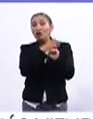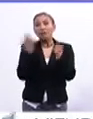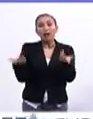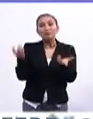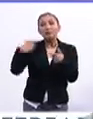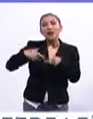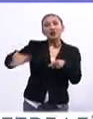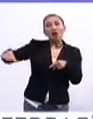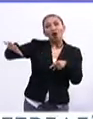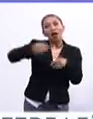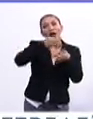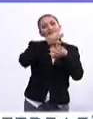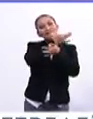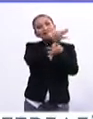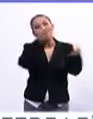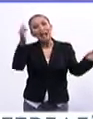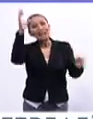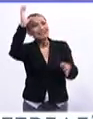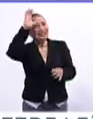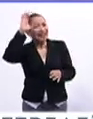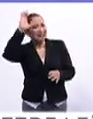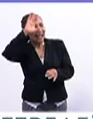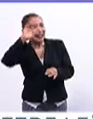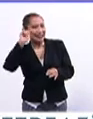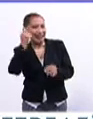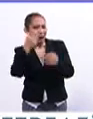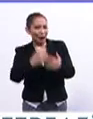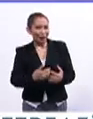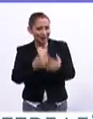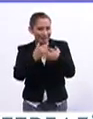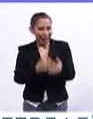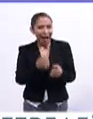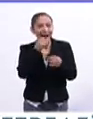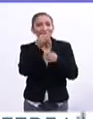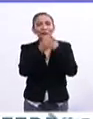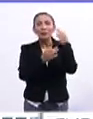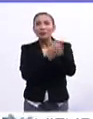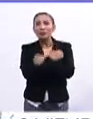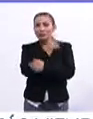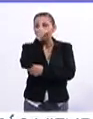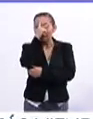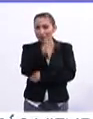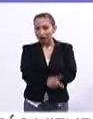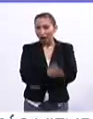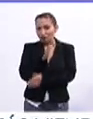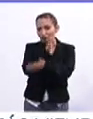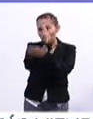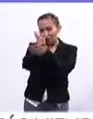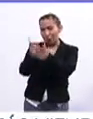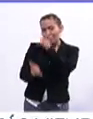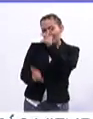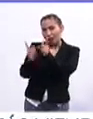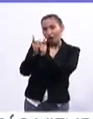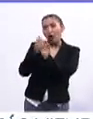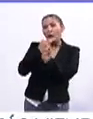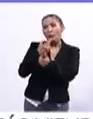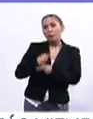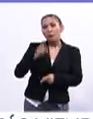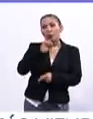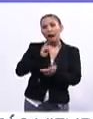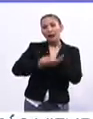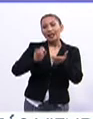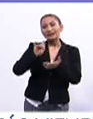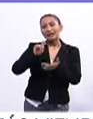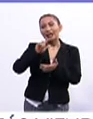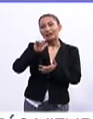acercar al público en general a la ciencia y a la tecnología. La Agencia Informativa de Educación de México conversó con su redactora,